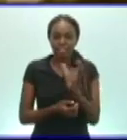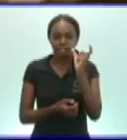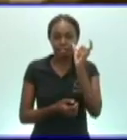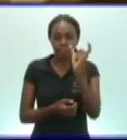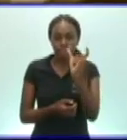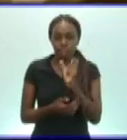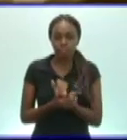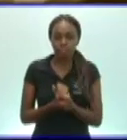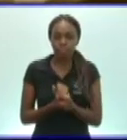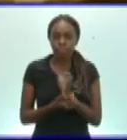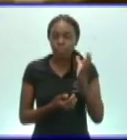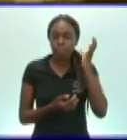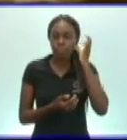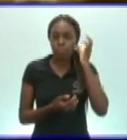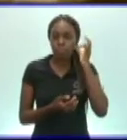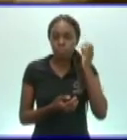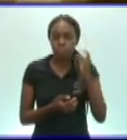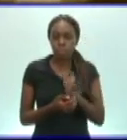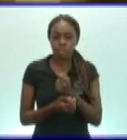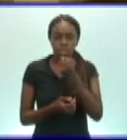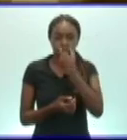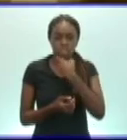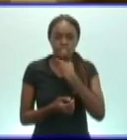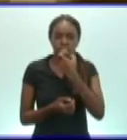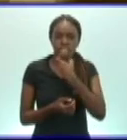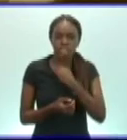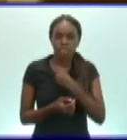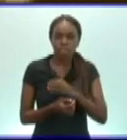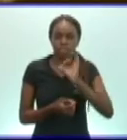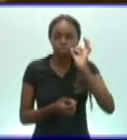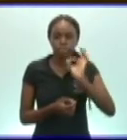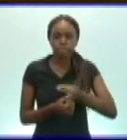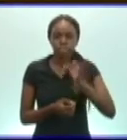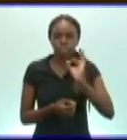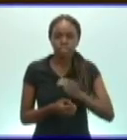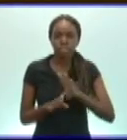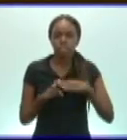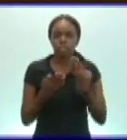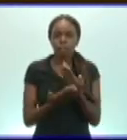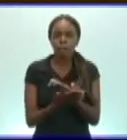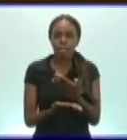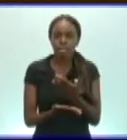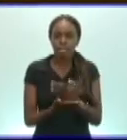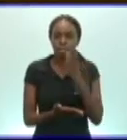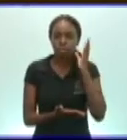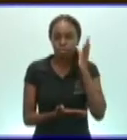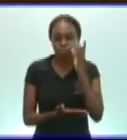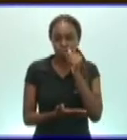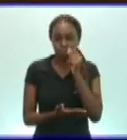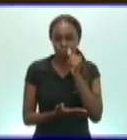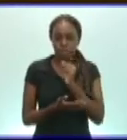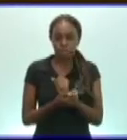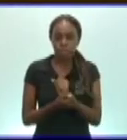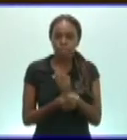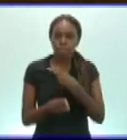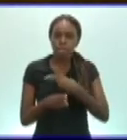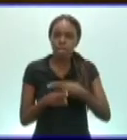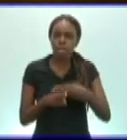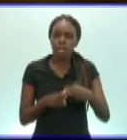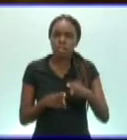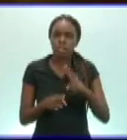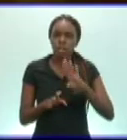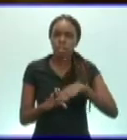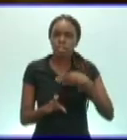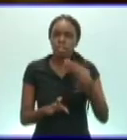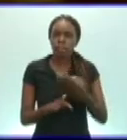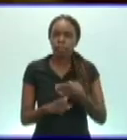La compañera de Céspedes cumple al pie de la letra el pedido de su amado y deja para la historia lo que